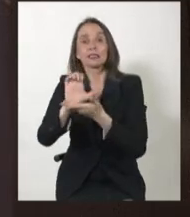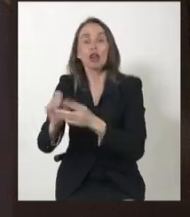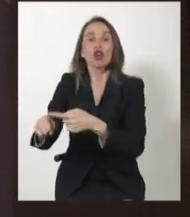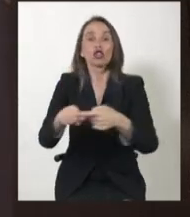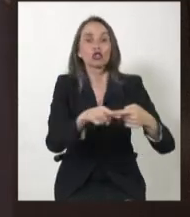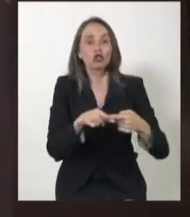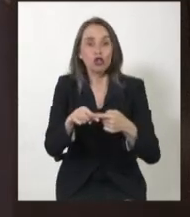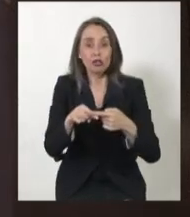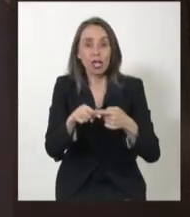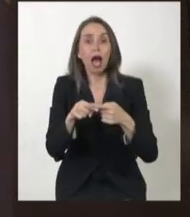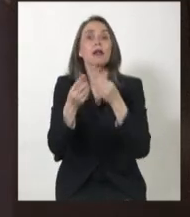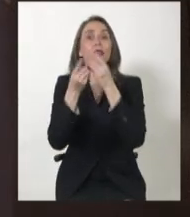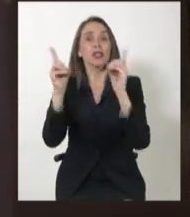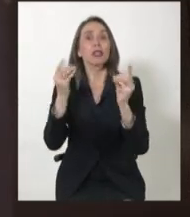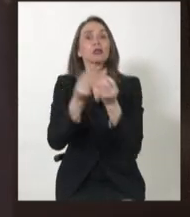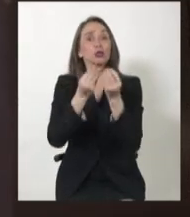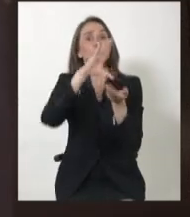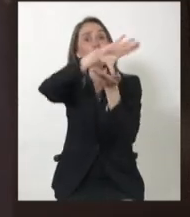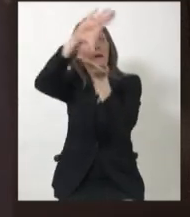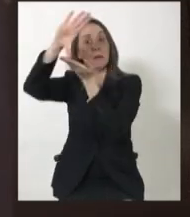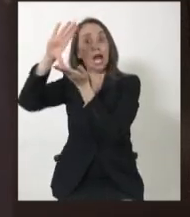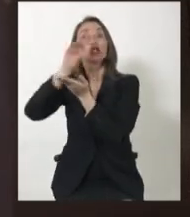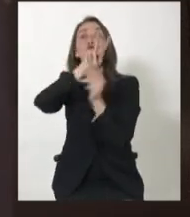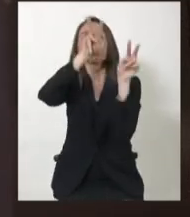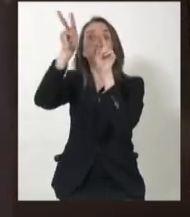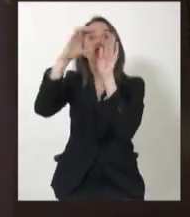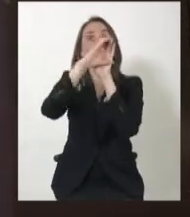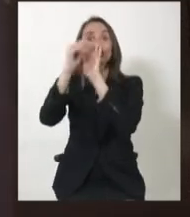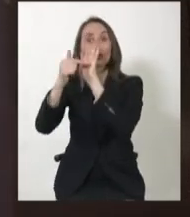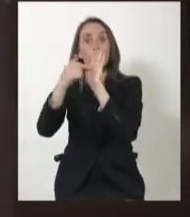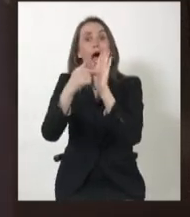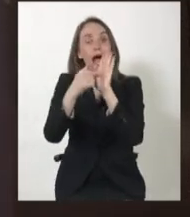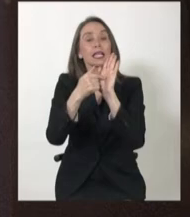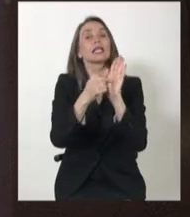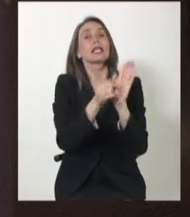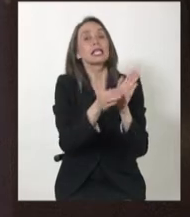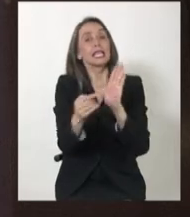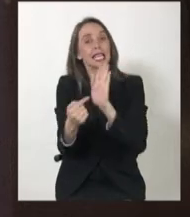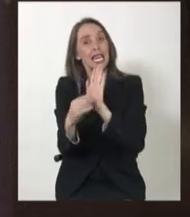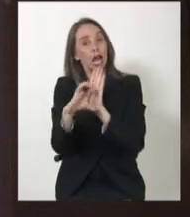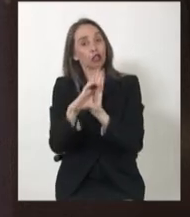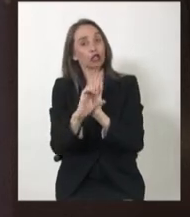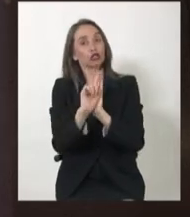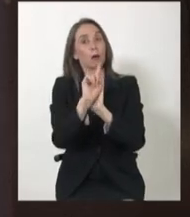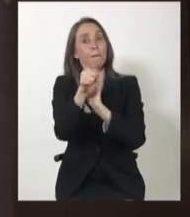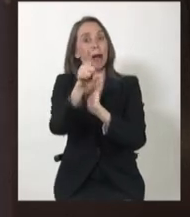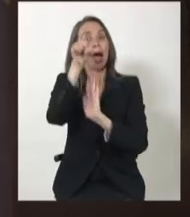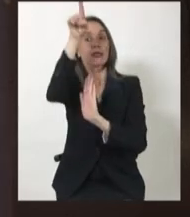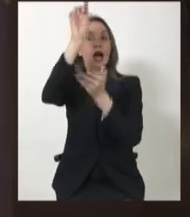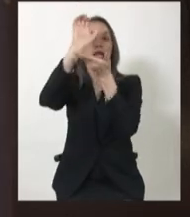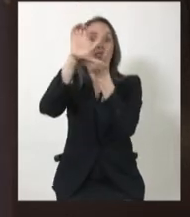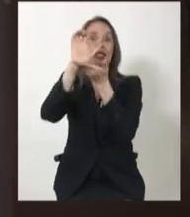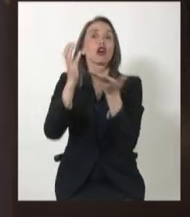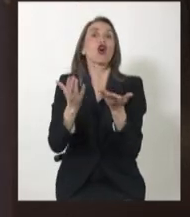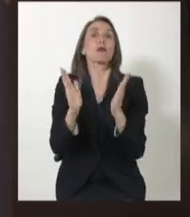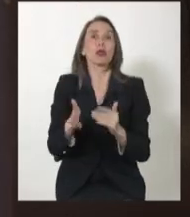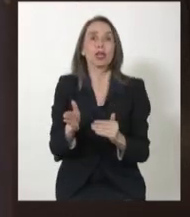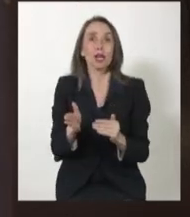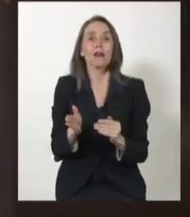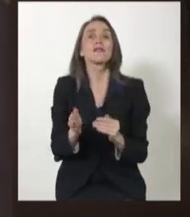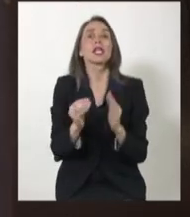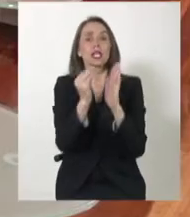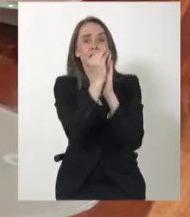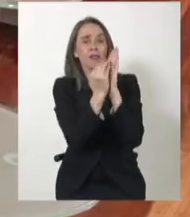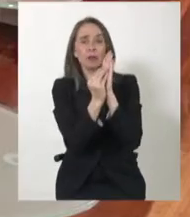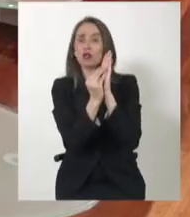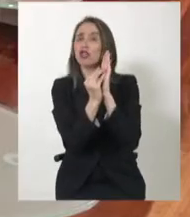en numerosos ordenamientos. Ahí ya hay una inclinación, es decir, hay un mandato a lo que debe ser. En fórmulas